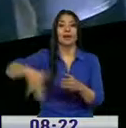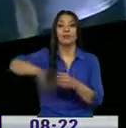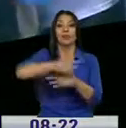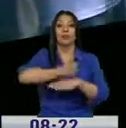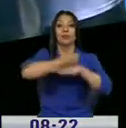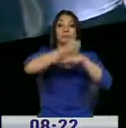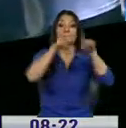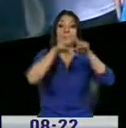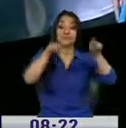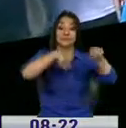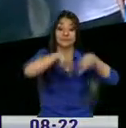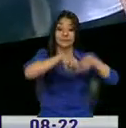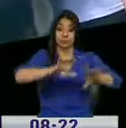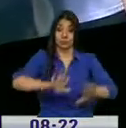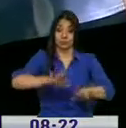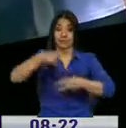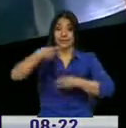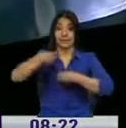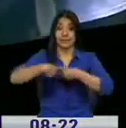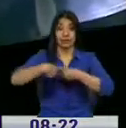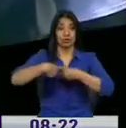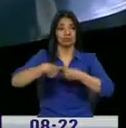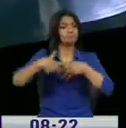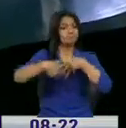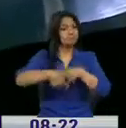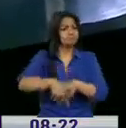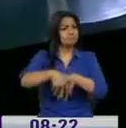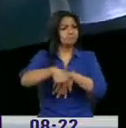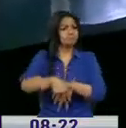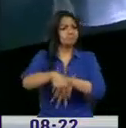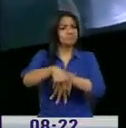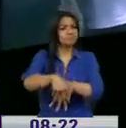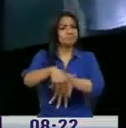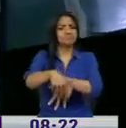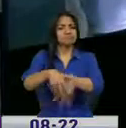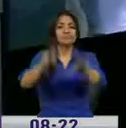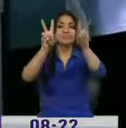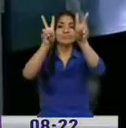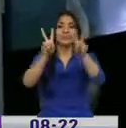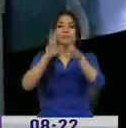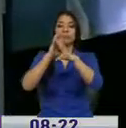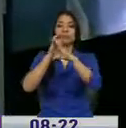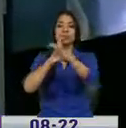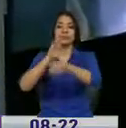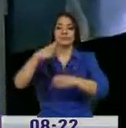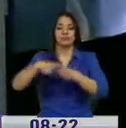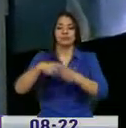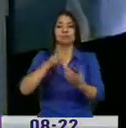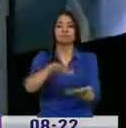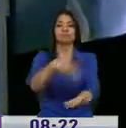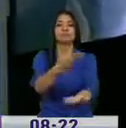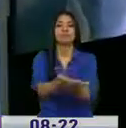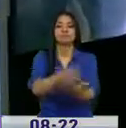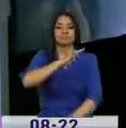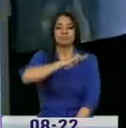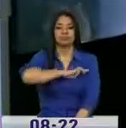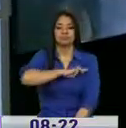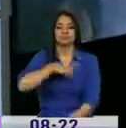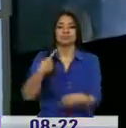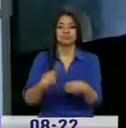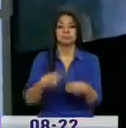Transportes de Quito, desde este punto, va a salir una marcha que van a realizar los transportistas urbanos hasta el municipio de Quito. ¿Para